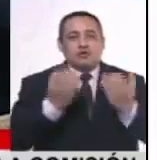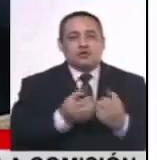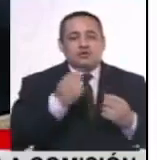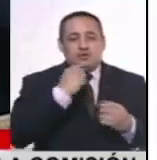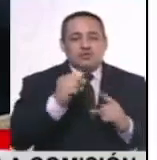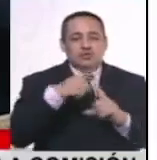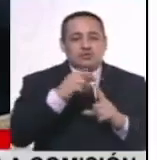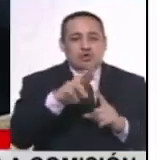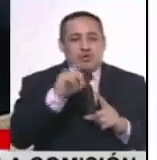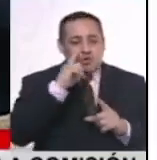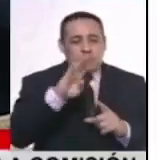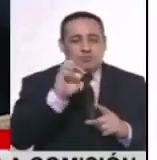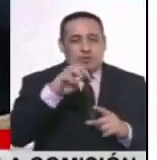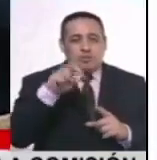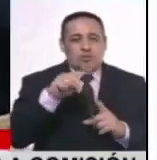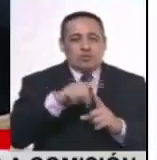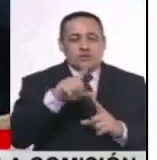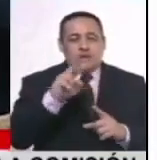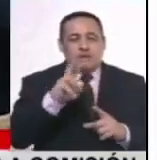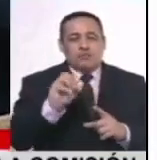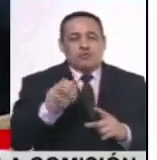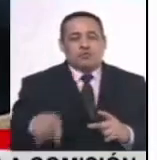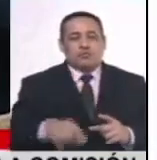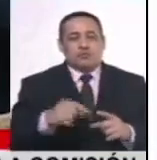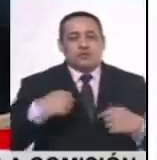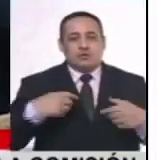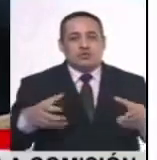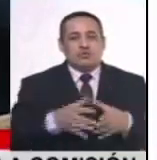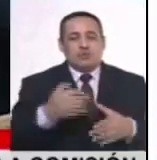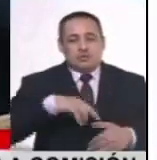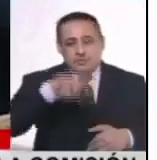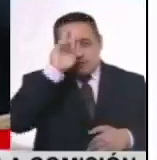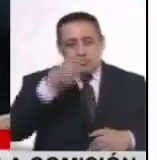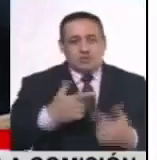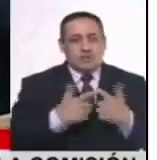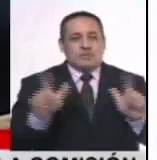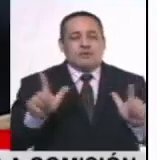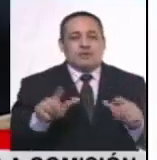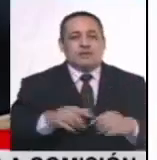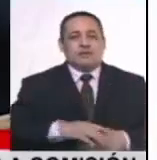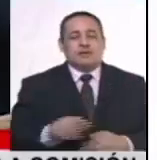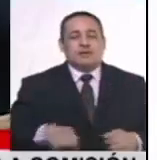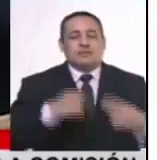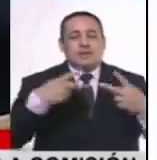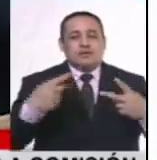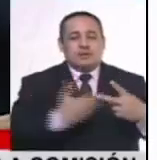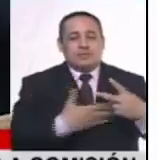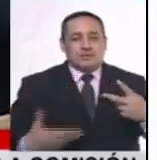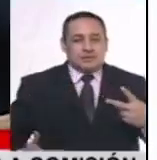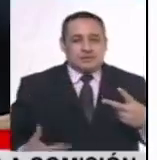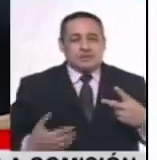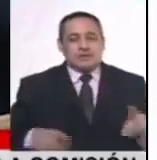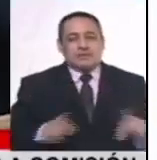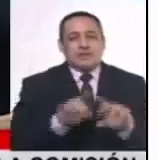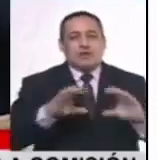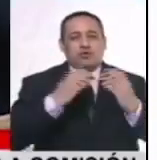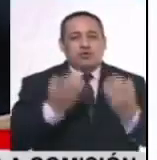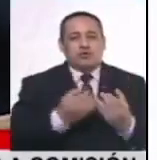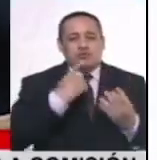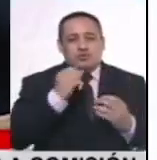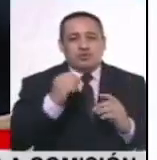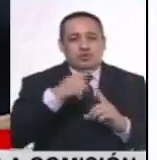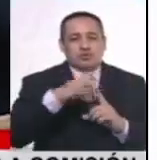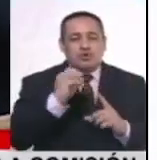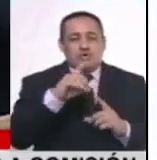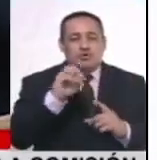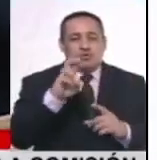segundo Toribio Montalvo Cubas, de la bancada de Perú Libre, para la vicepresidencia al congresista segundo